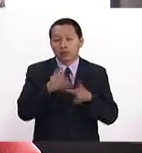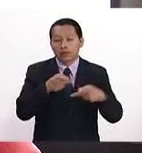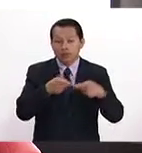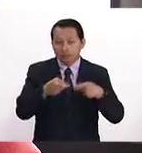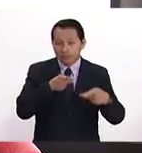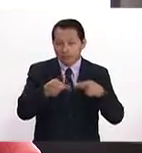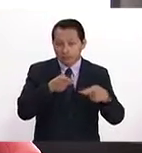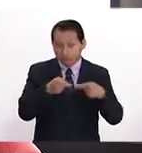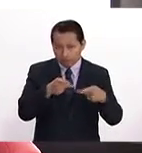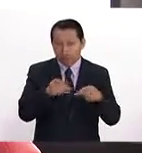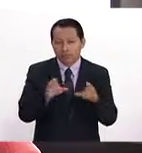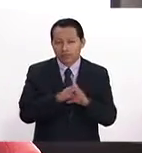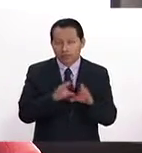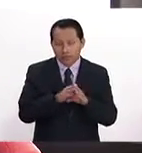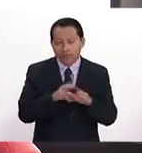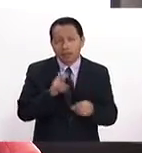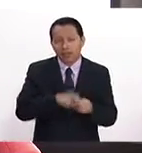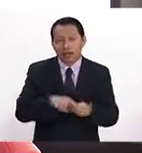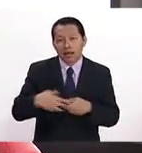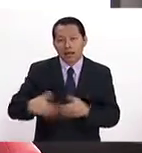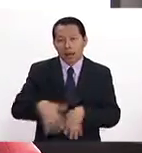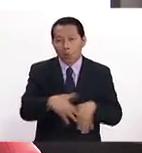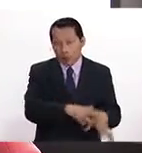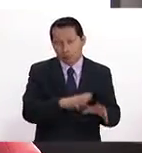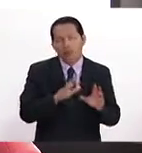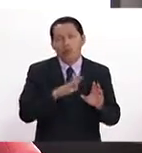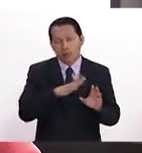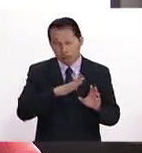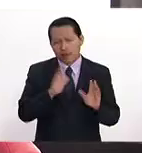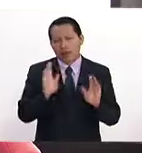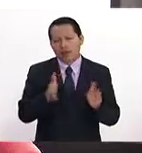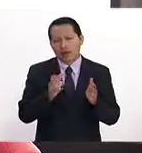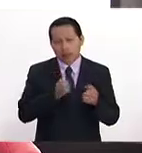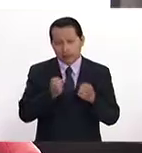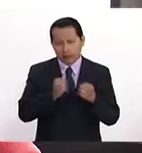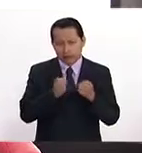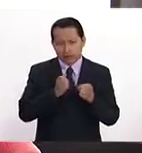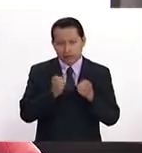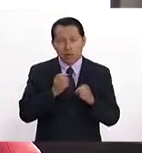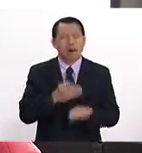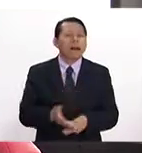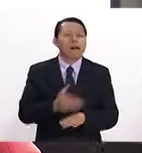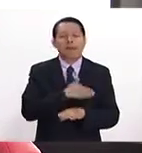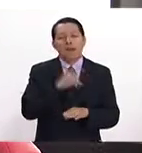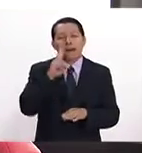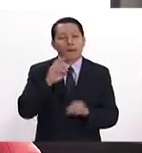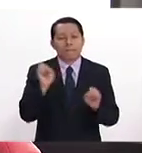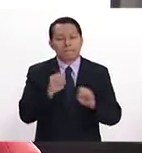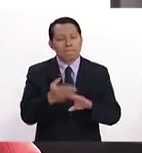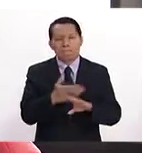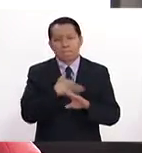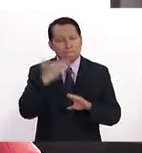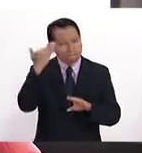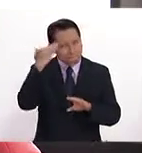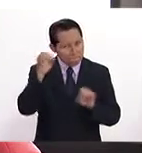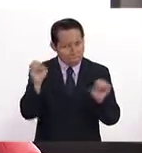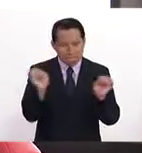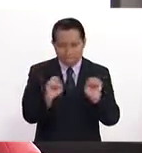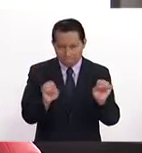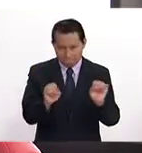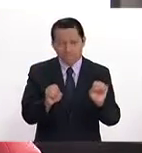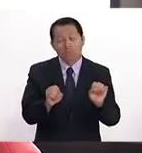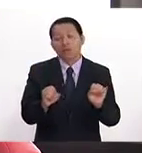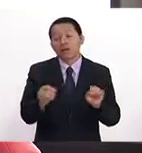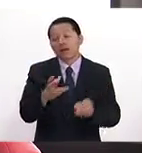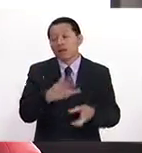preparando, particularmente en Hawái, ya están habiendo ejercicios que no se habían visto desde hace mucho tiempo.